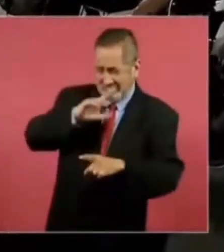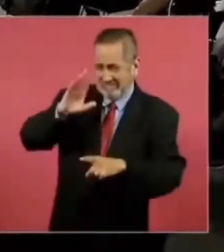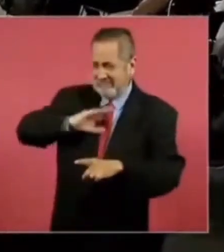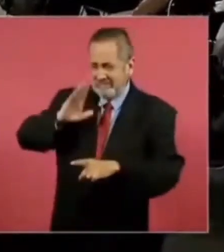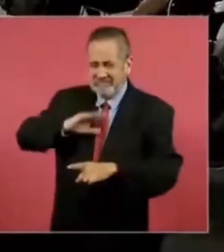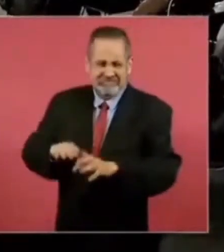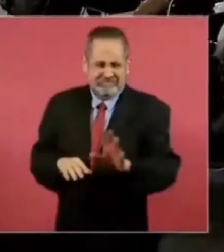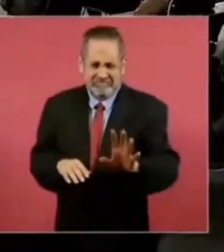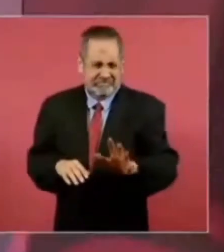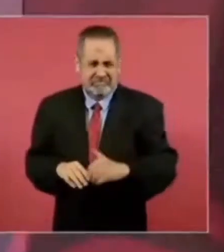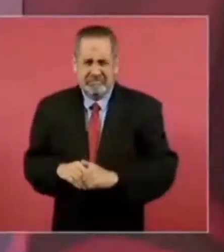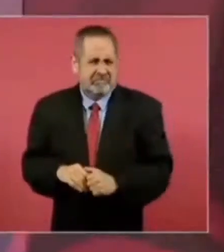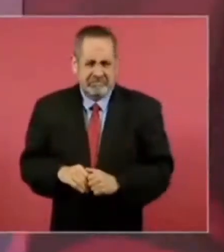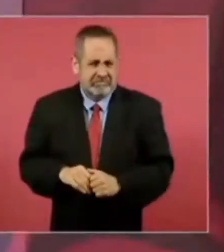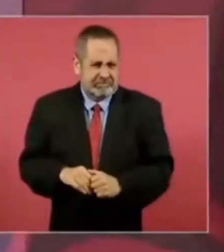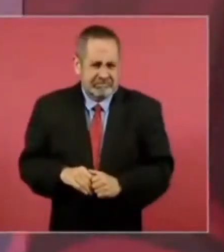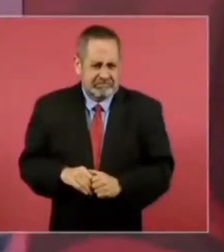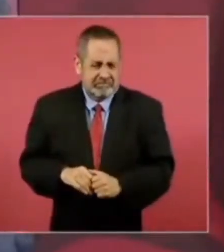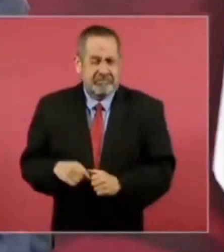pero ya nosotros